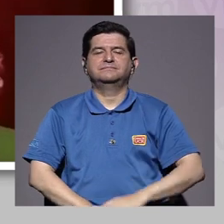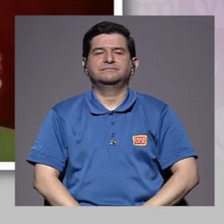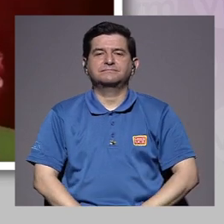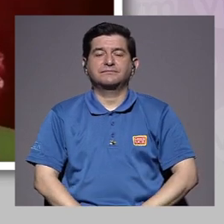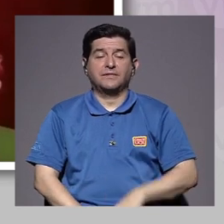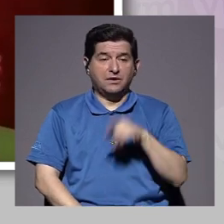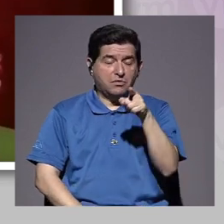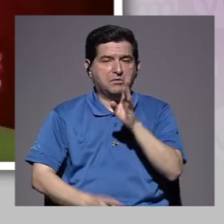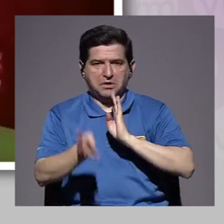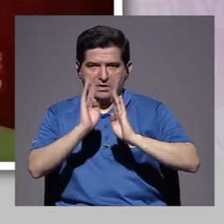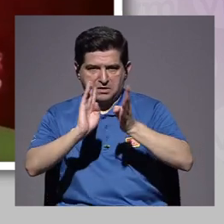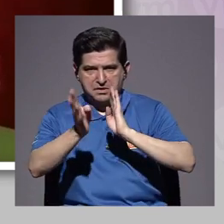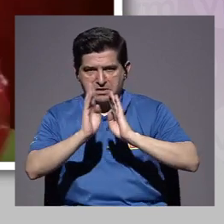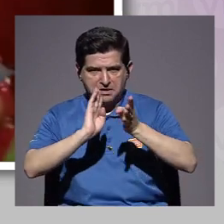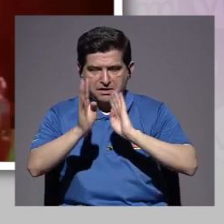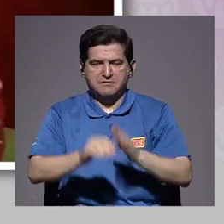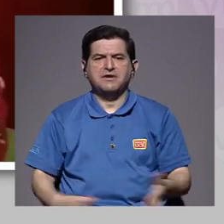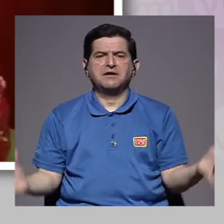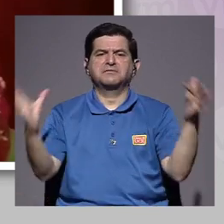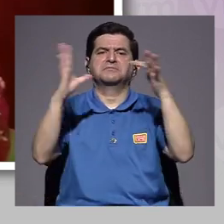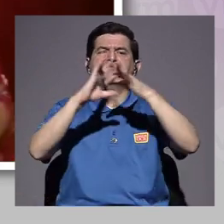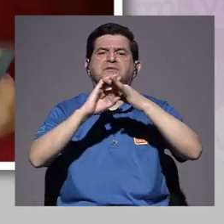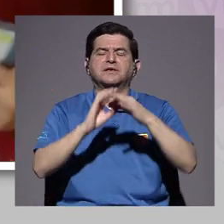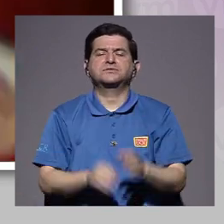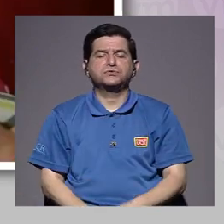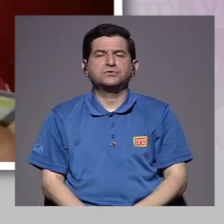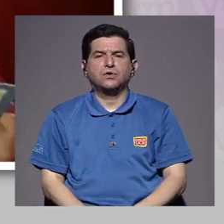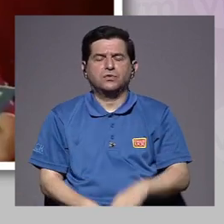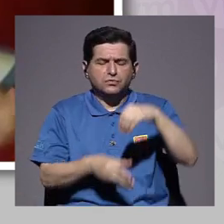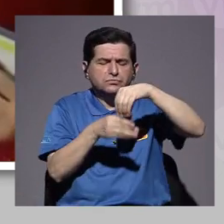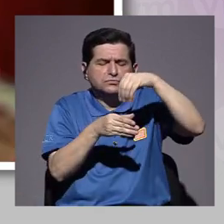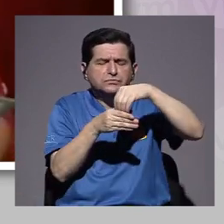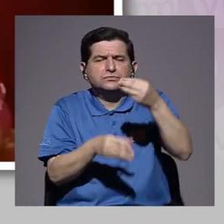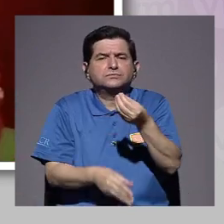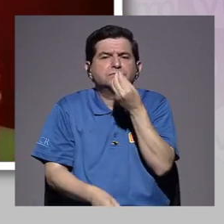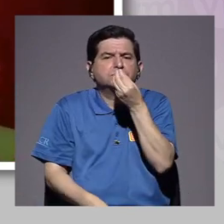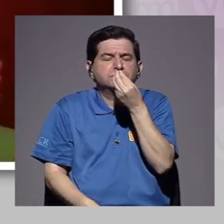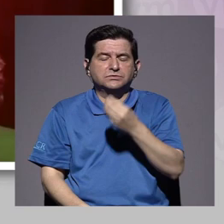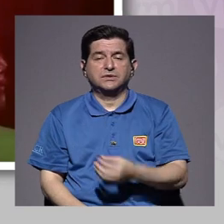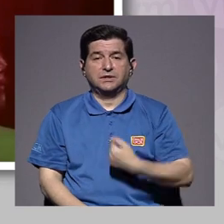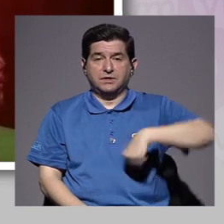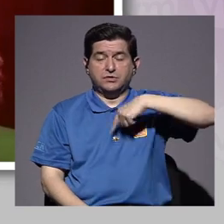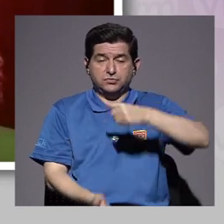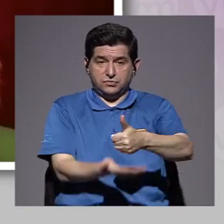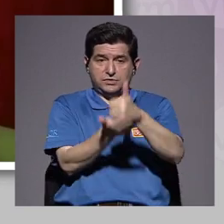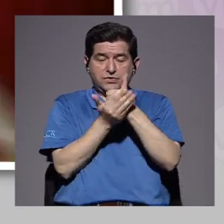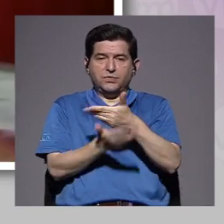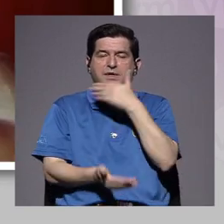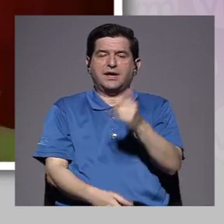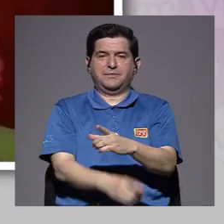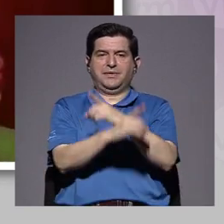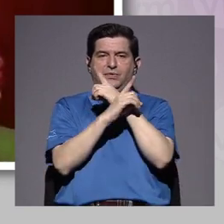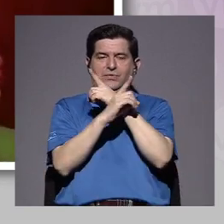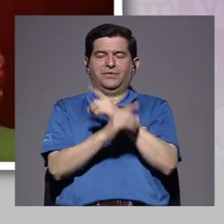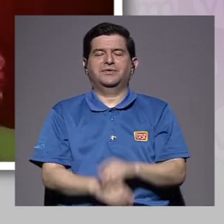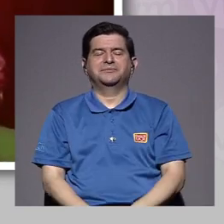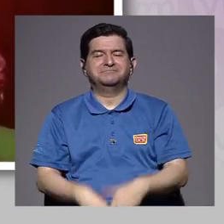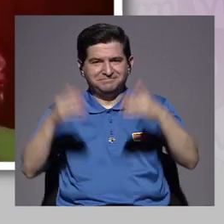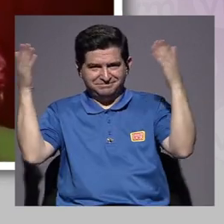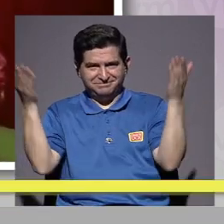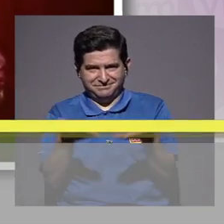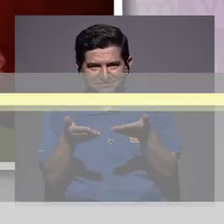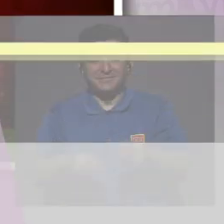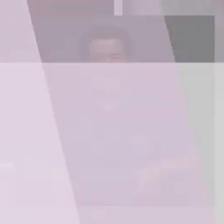estar conversando con ella acerca de los nutrientes que nos ayudan a tener mejores defensas. Bienvenida con nosotros en Vivir